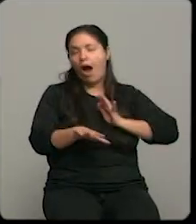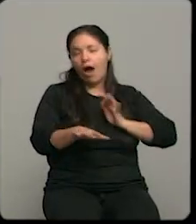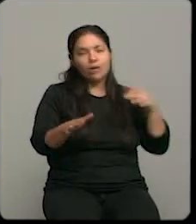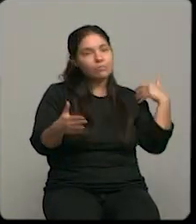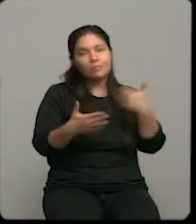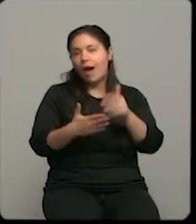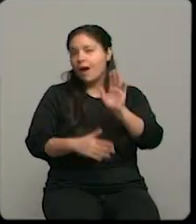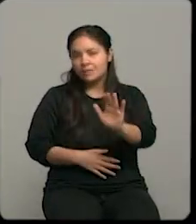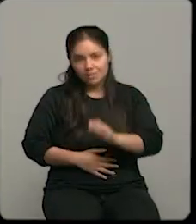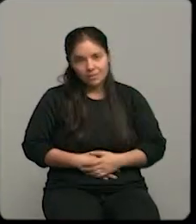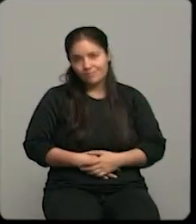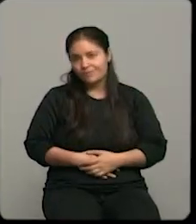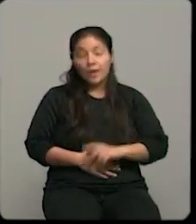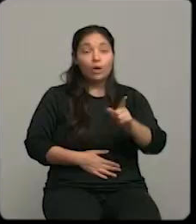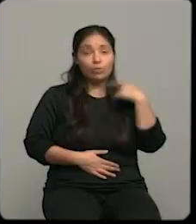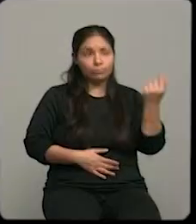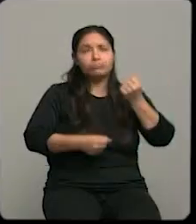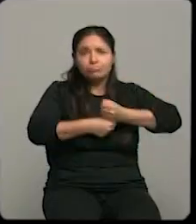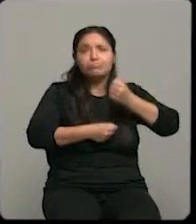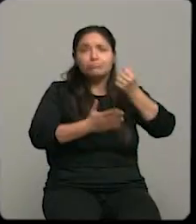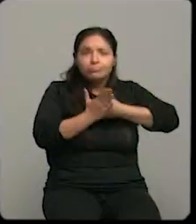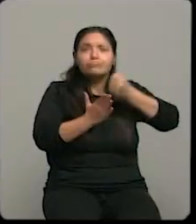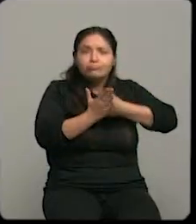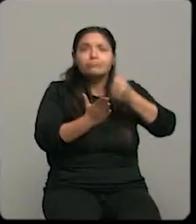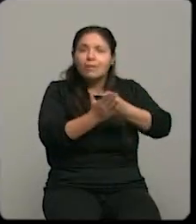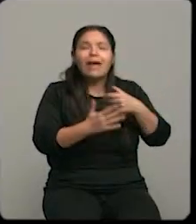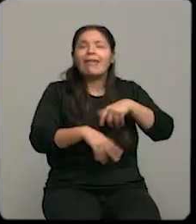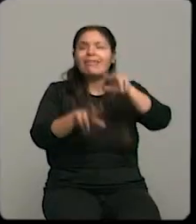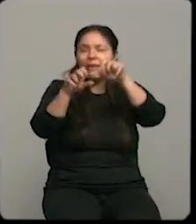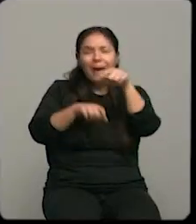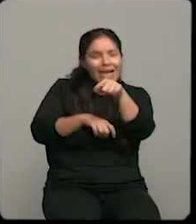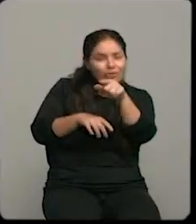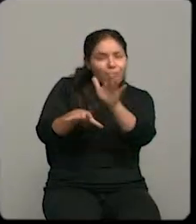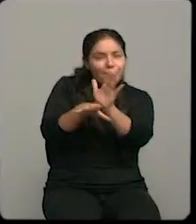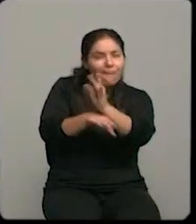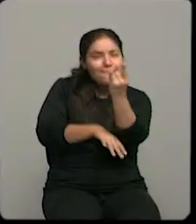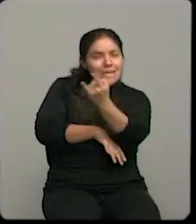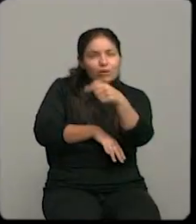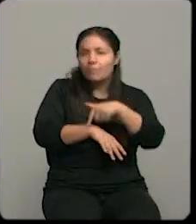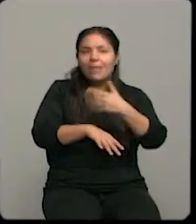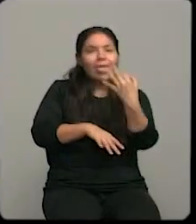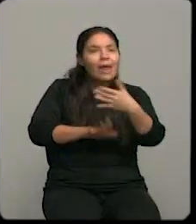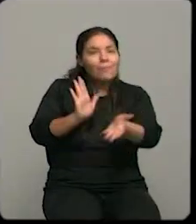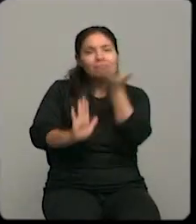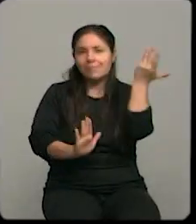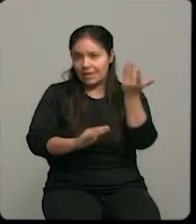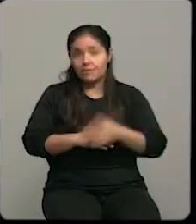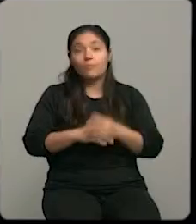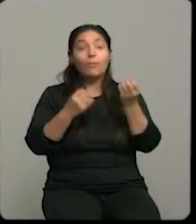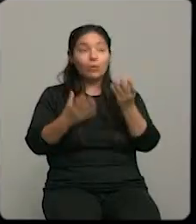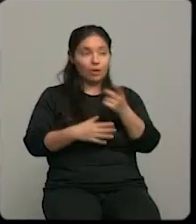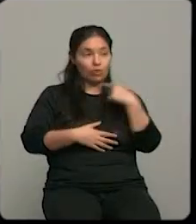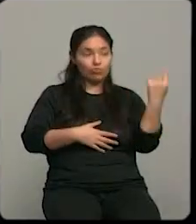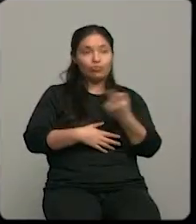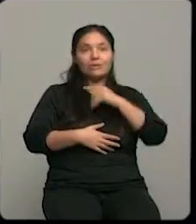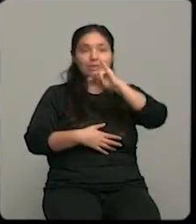trabajamos muy duro en desmistificar, ¿no? Al margen de que somos parte de una organización, de